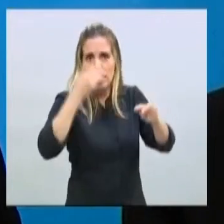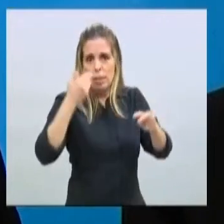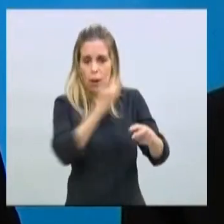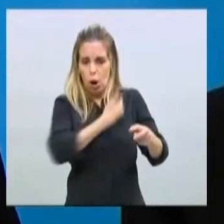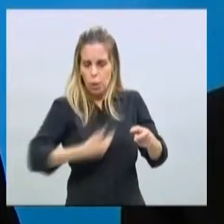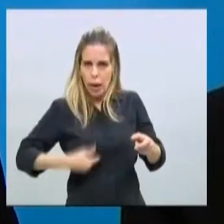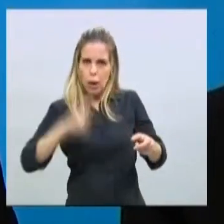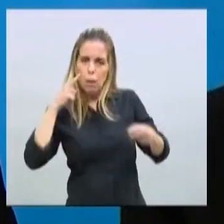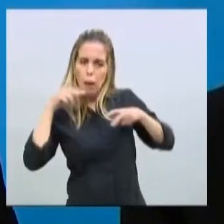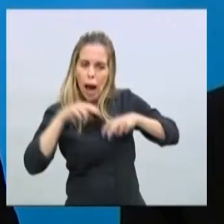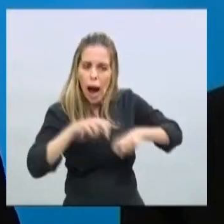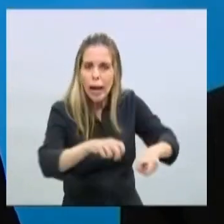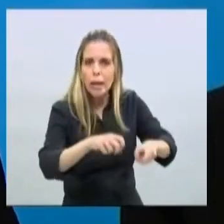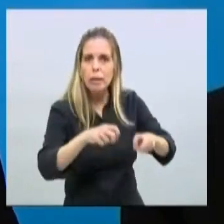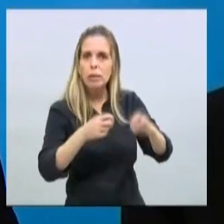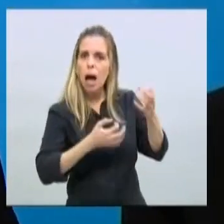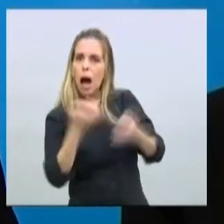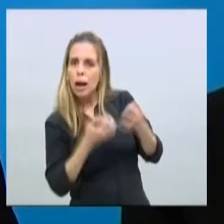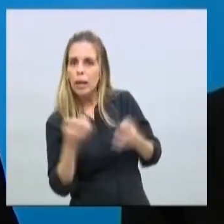las condiciones